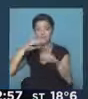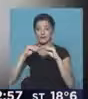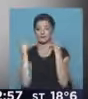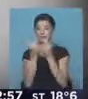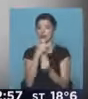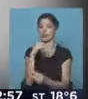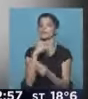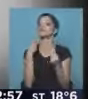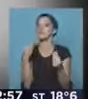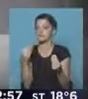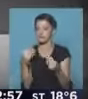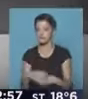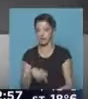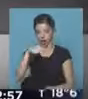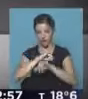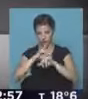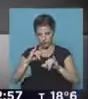analizamos.